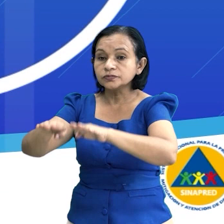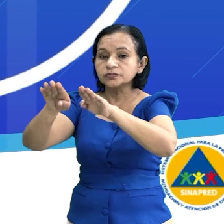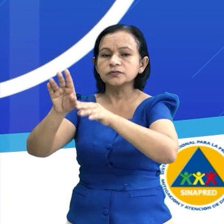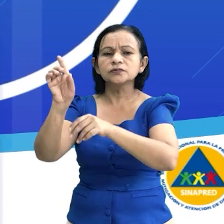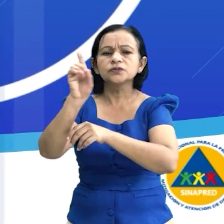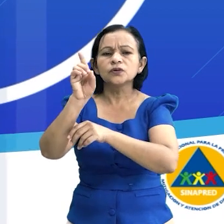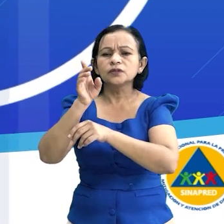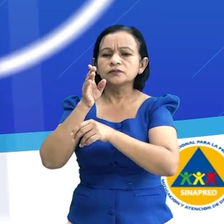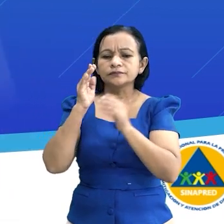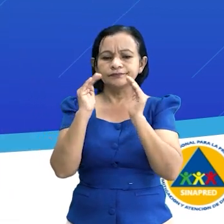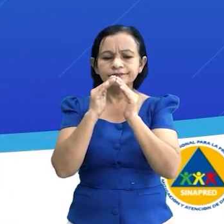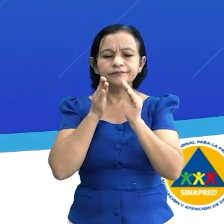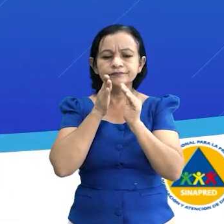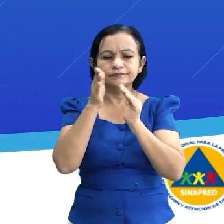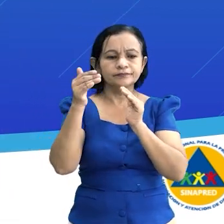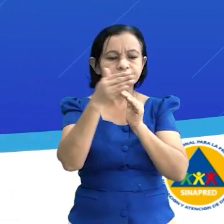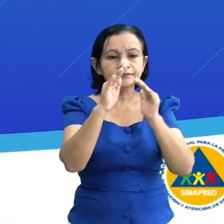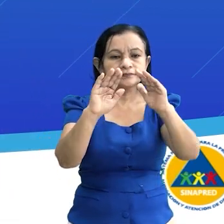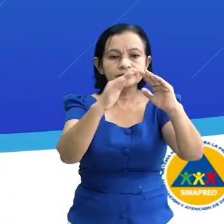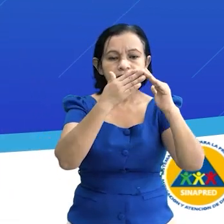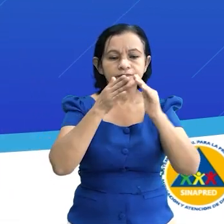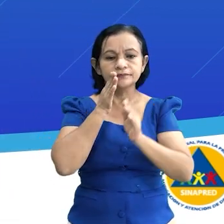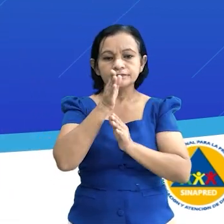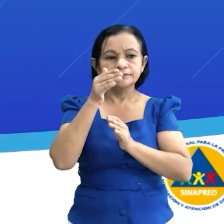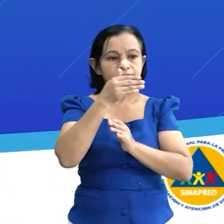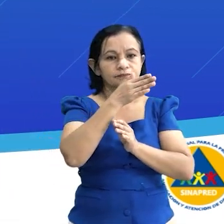Identifiquemos rutas de evacuación en la casa y el barrio.